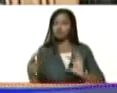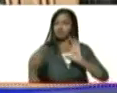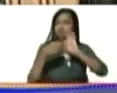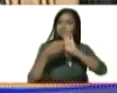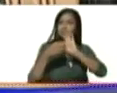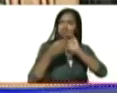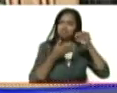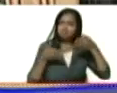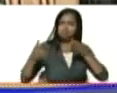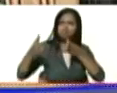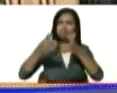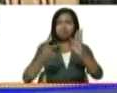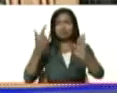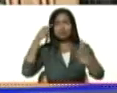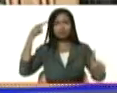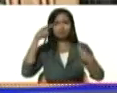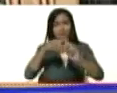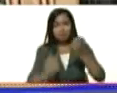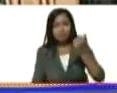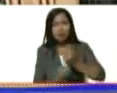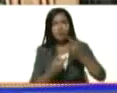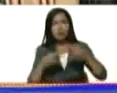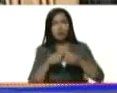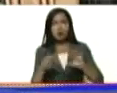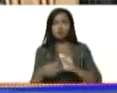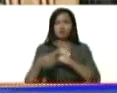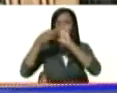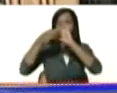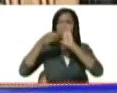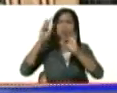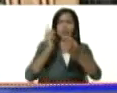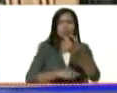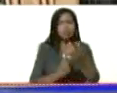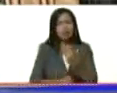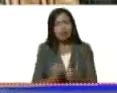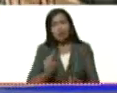el camino de la cooperación, de la alianza y de la hermandad.